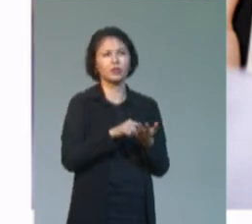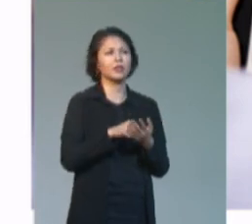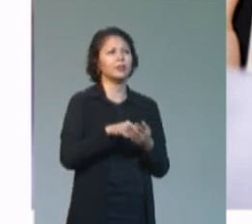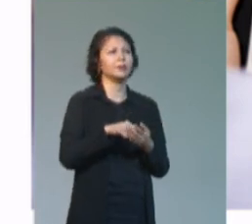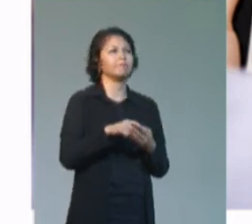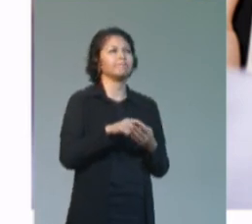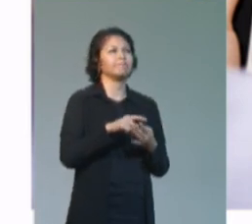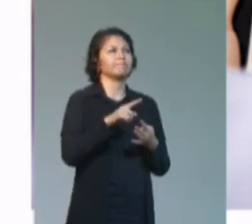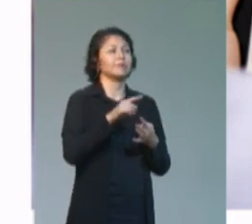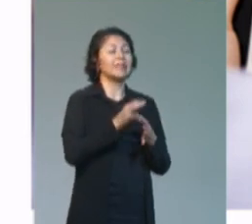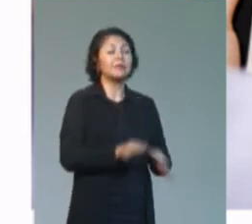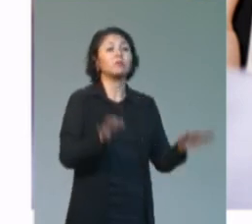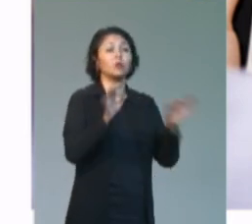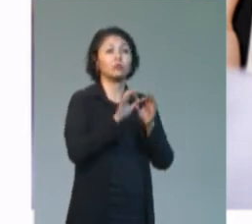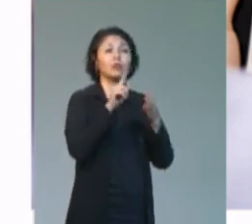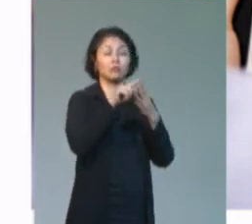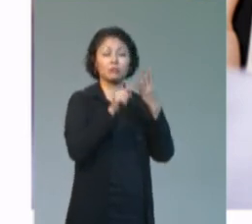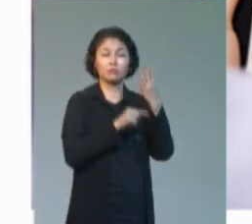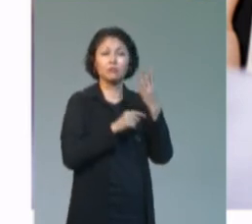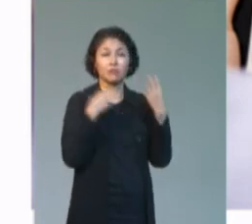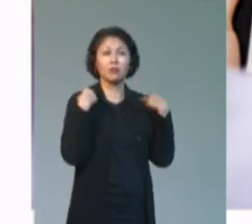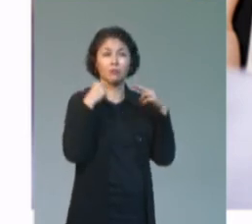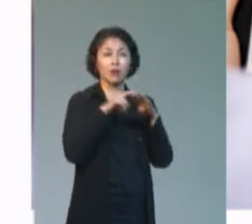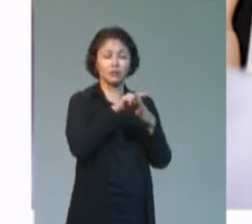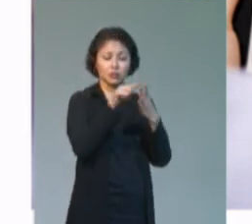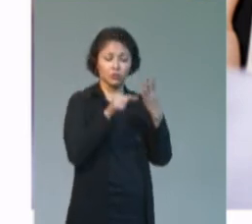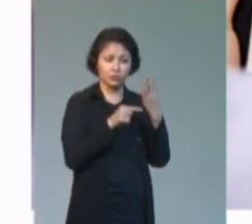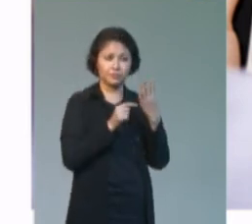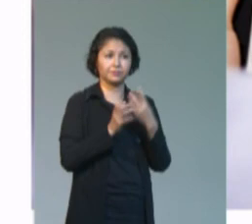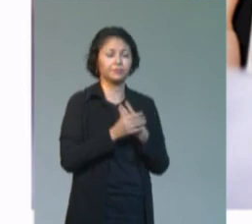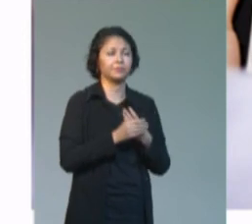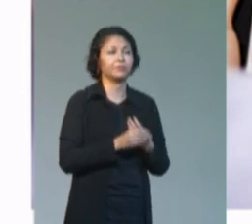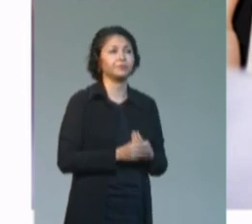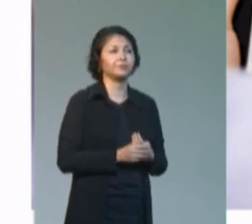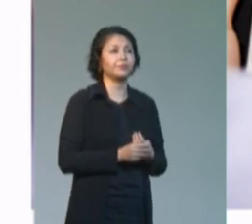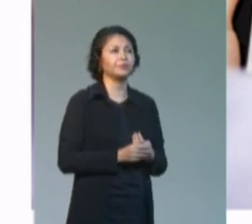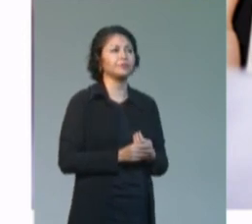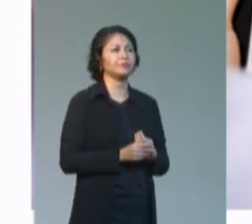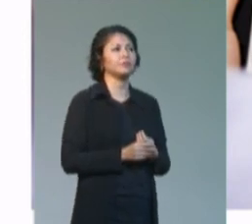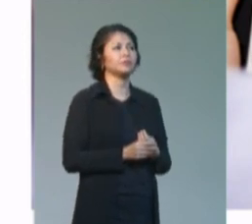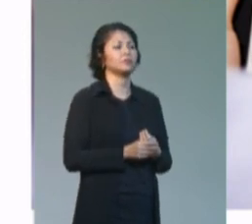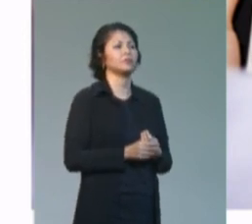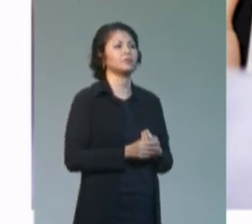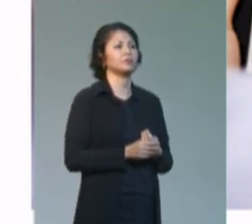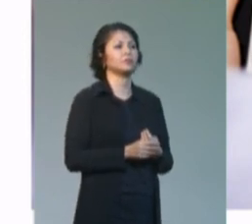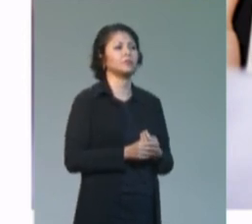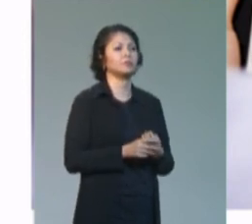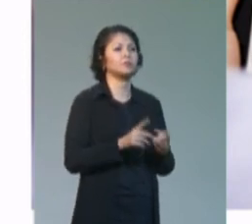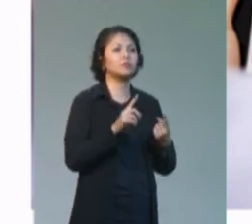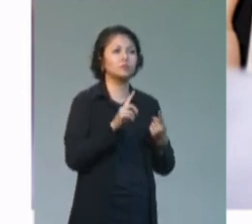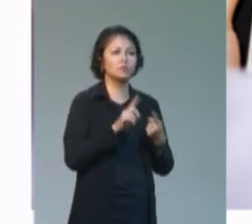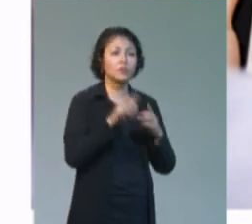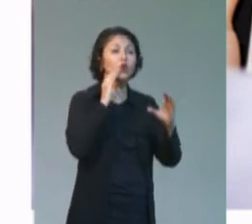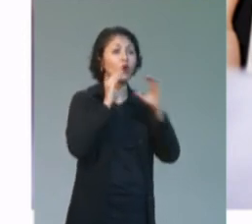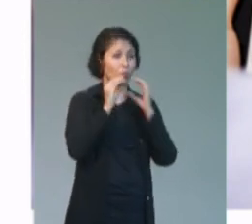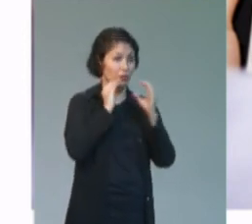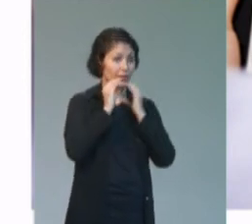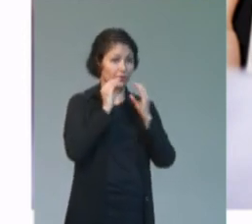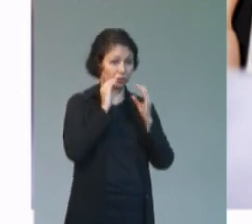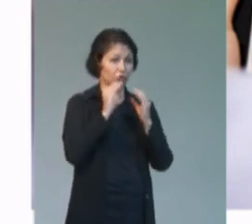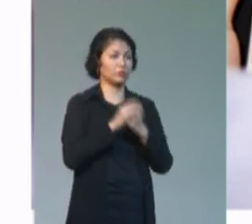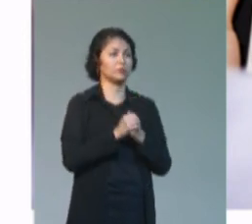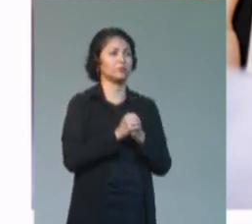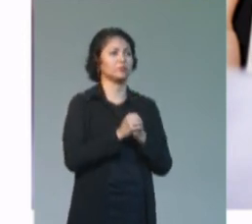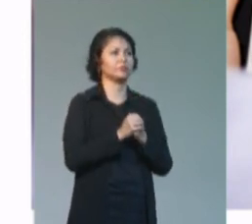unas competencias digitales para saber desenvolverse en estos entornos instrumentales unas competencias comunicativas para saber